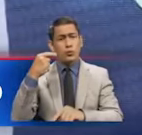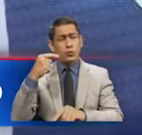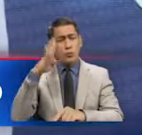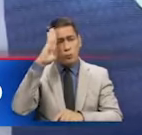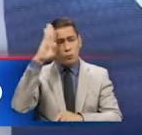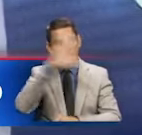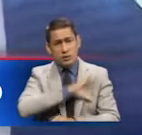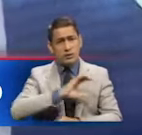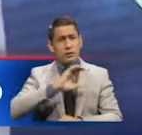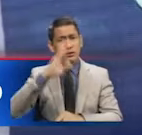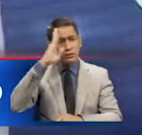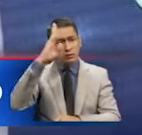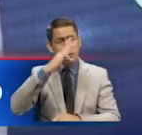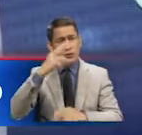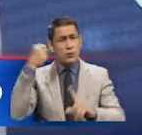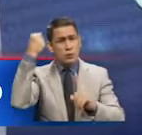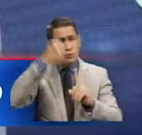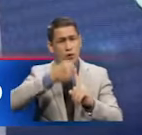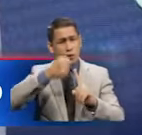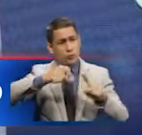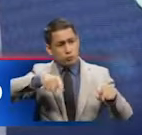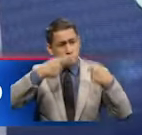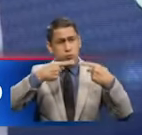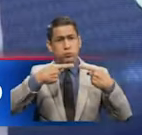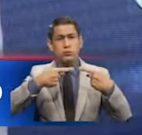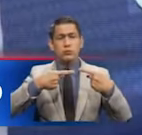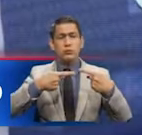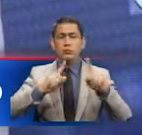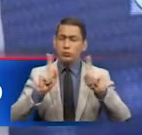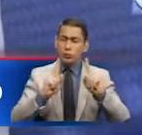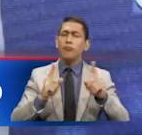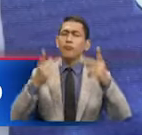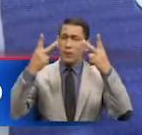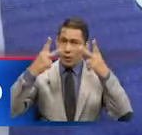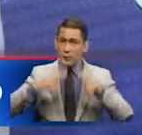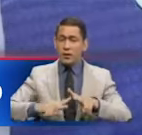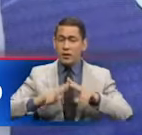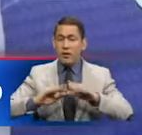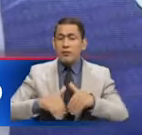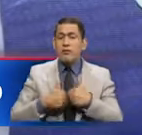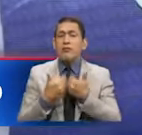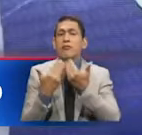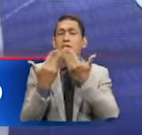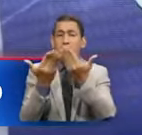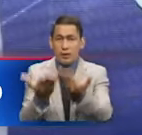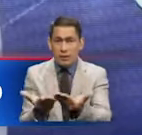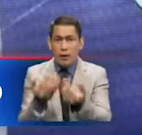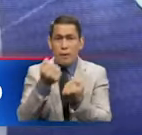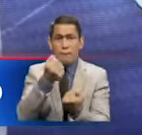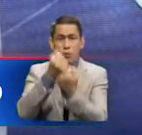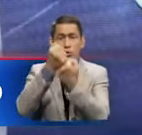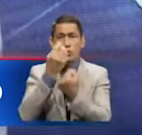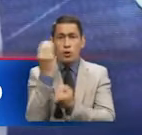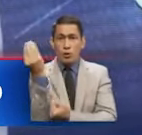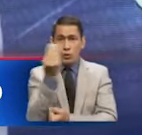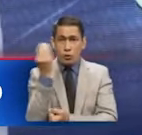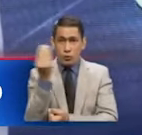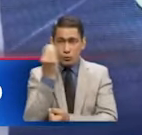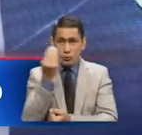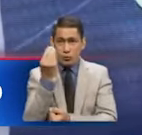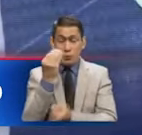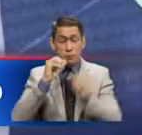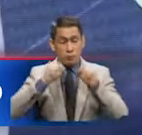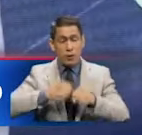policía, con sus capacidades, nos protejan, sino también es darle a la juventud un